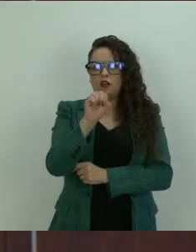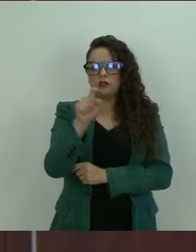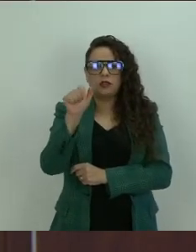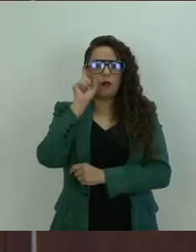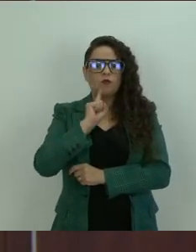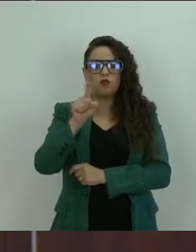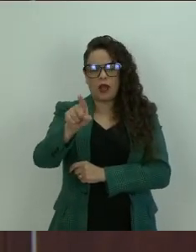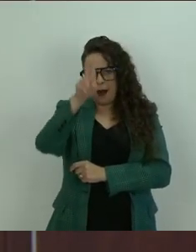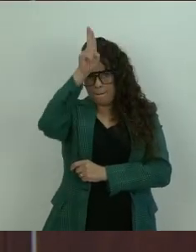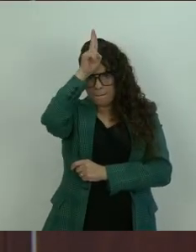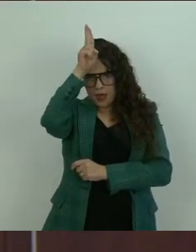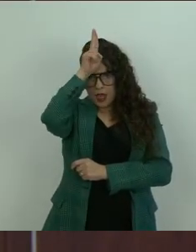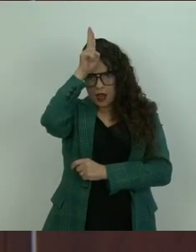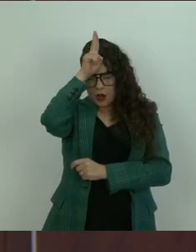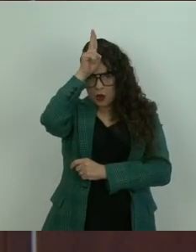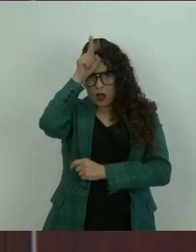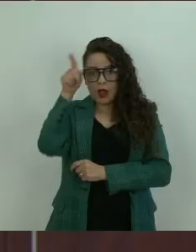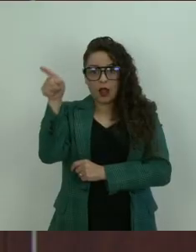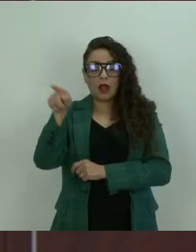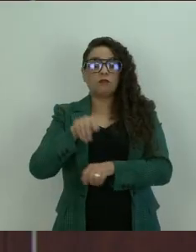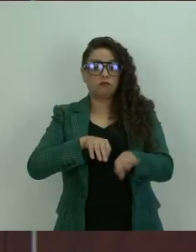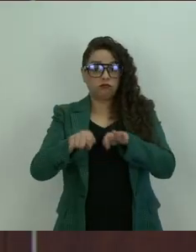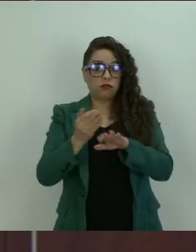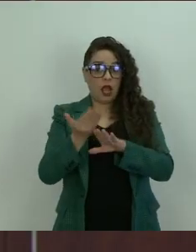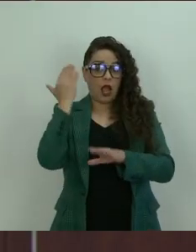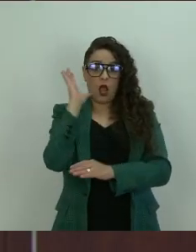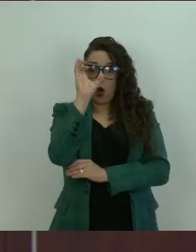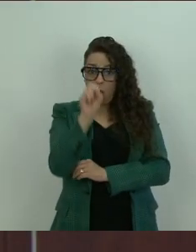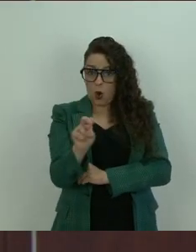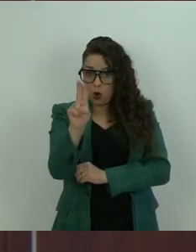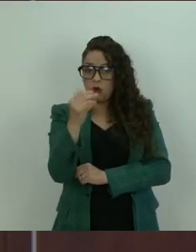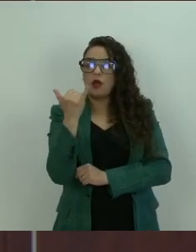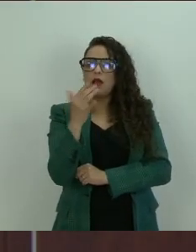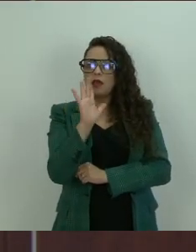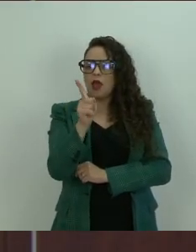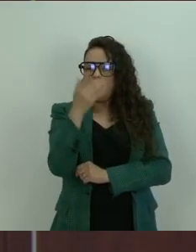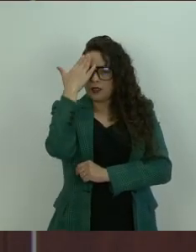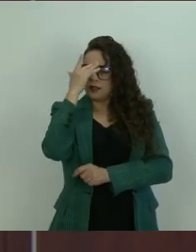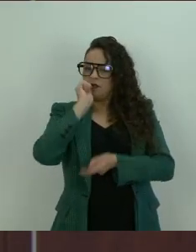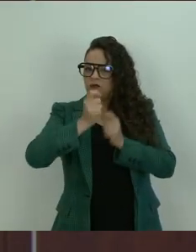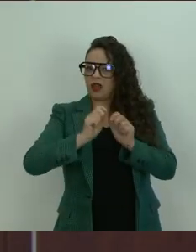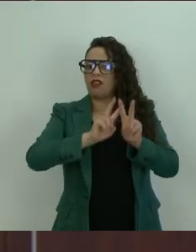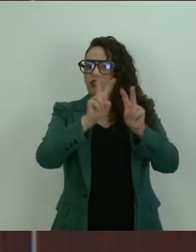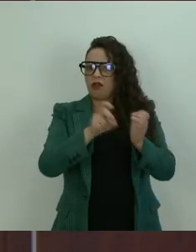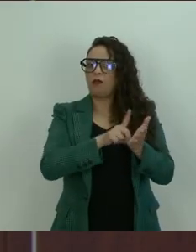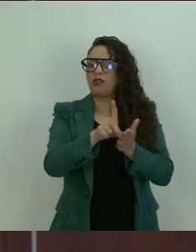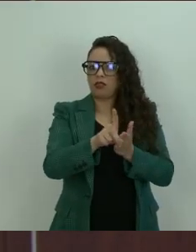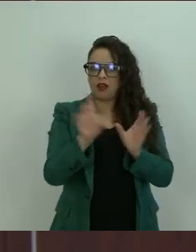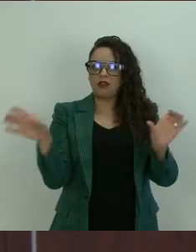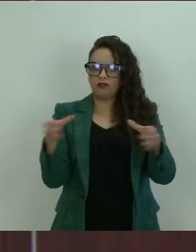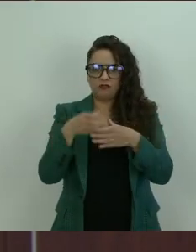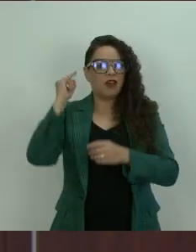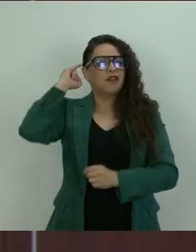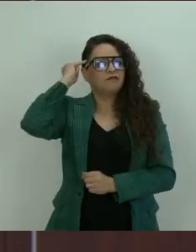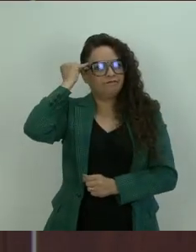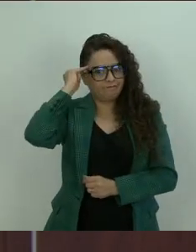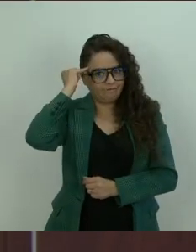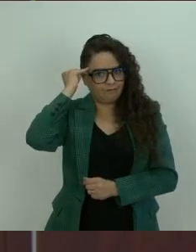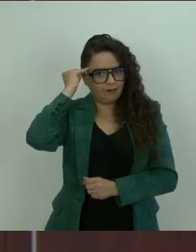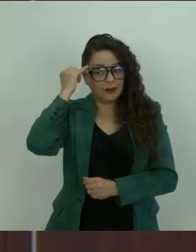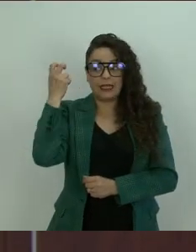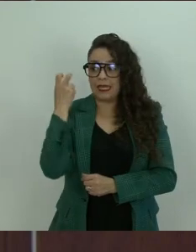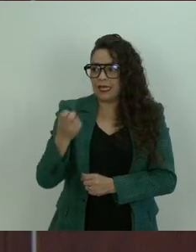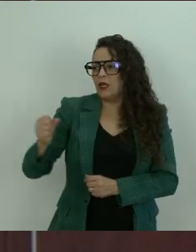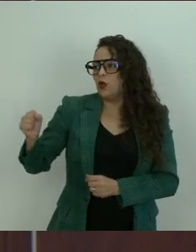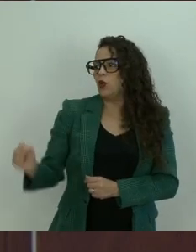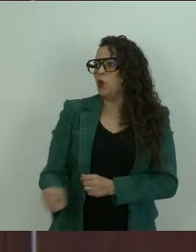peruana que había trabajado en Naciones Unidas y que también había trabajado temas de derechos indígenas. Entonces se dio la gran fortuna